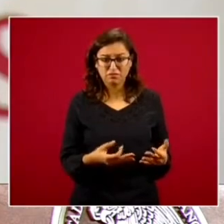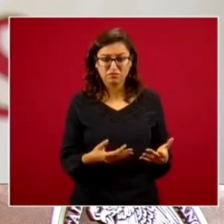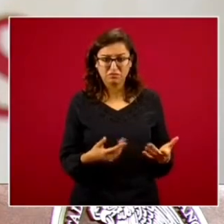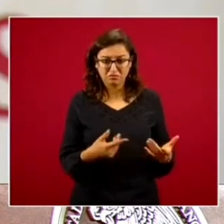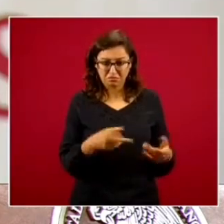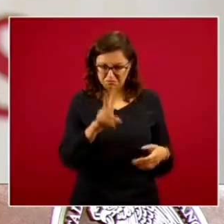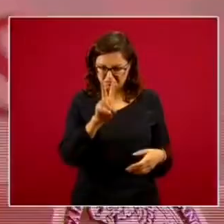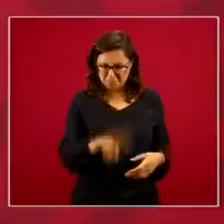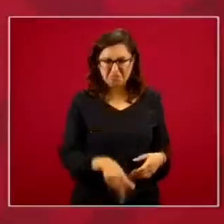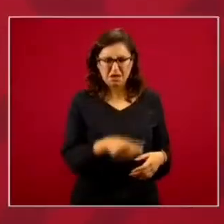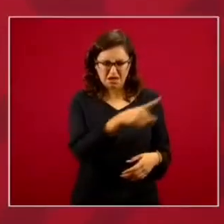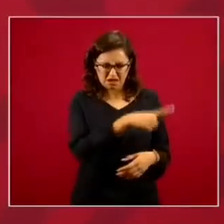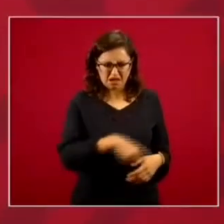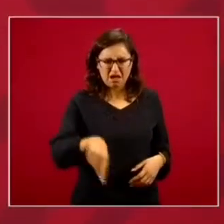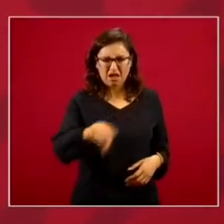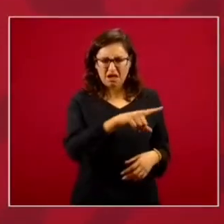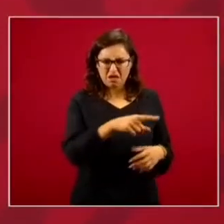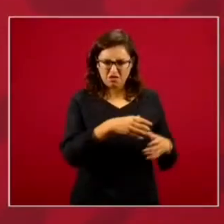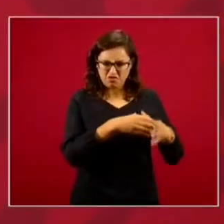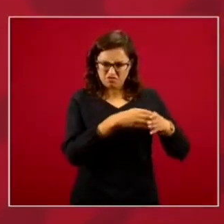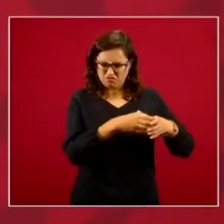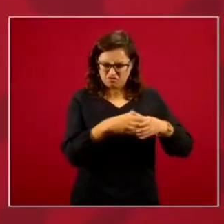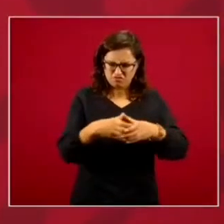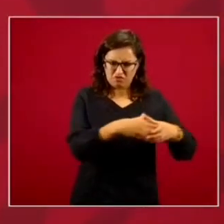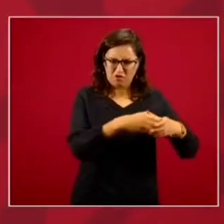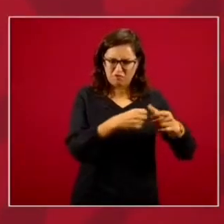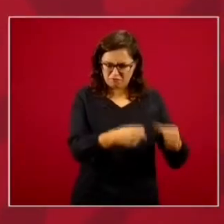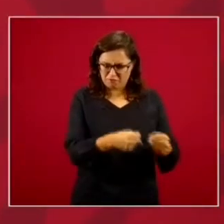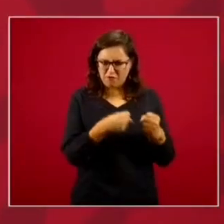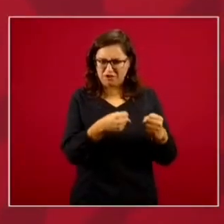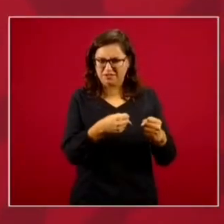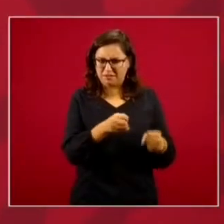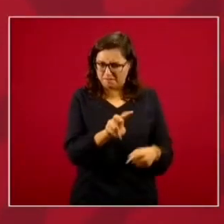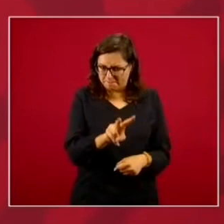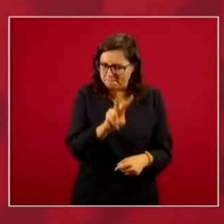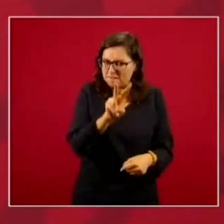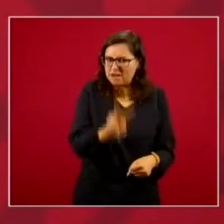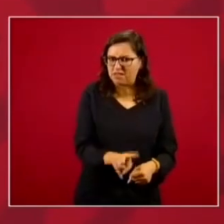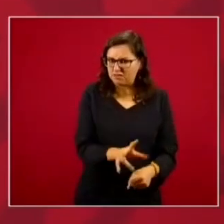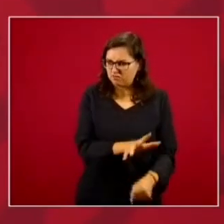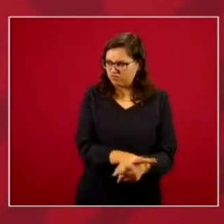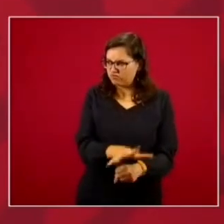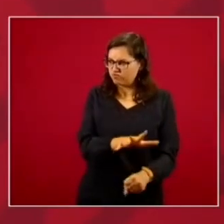fuerza reaccionaria, ¿no? Lo suficientemente